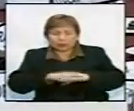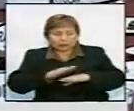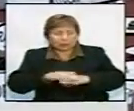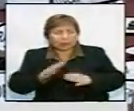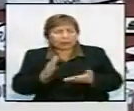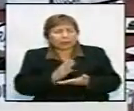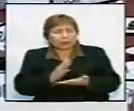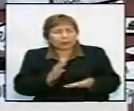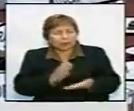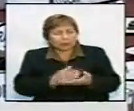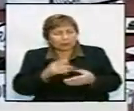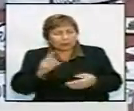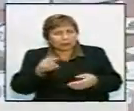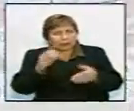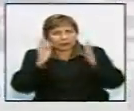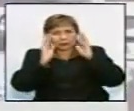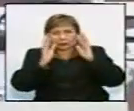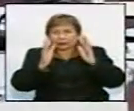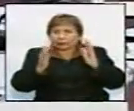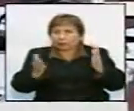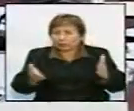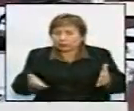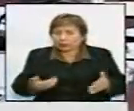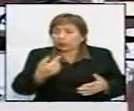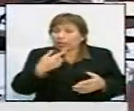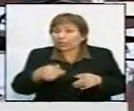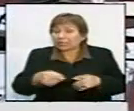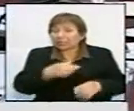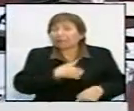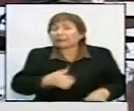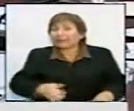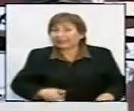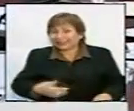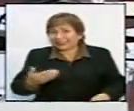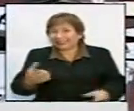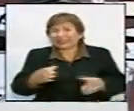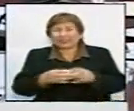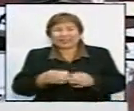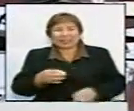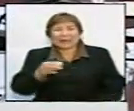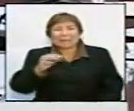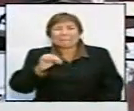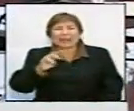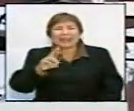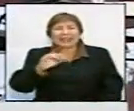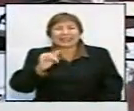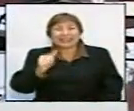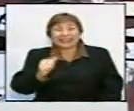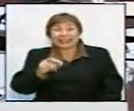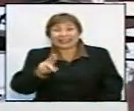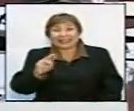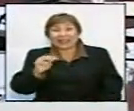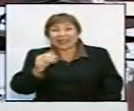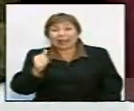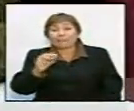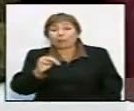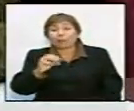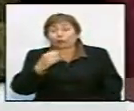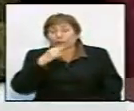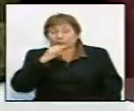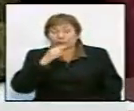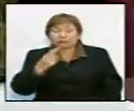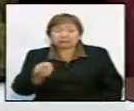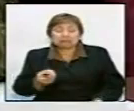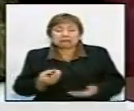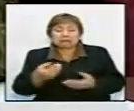un problema y necesitamos que lo atiendas. En este escenario, la presidenta de la Comisión, congresista María Ramos, anunció que coordina la